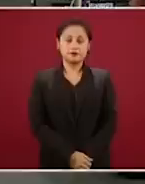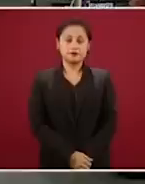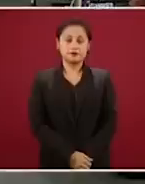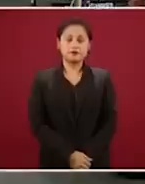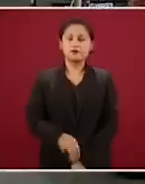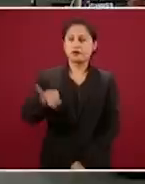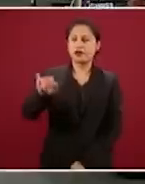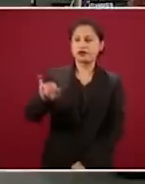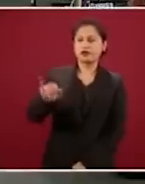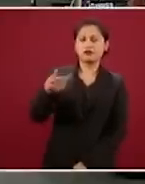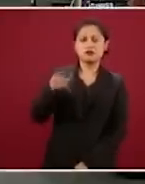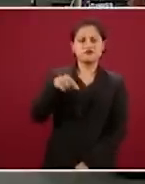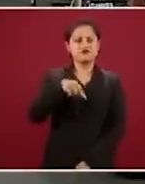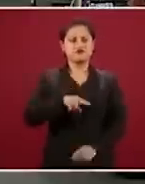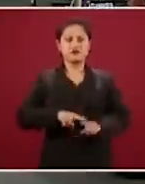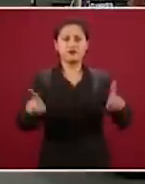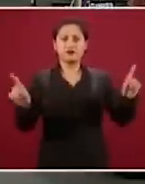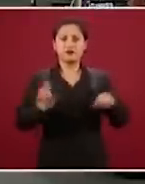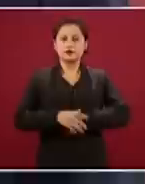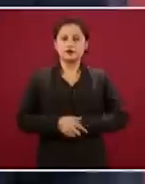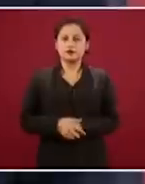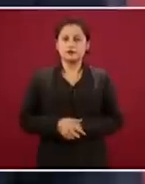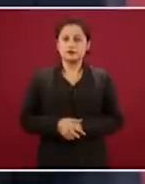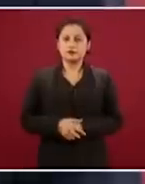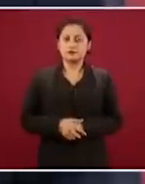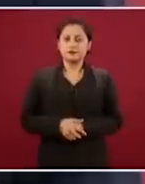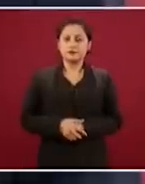no fue el caso. Y ese es el asunto.